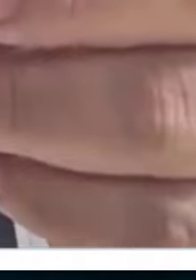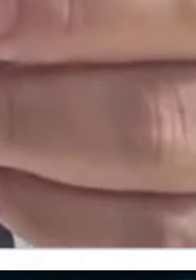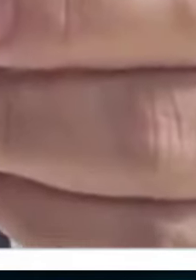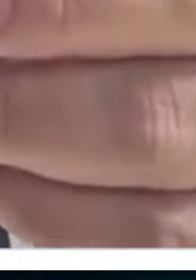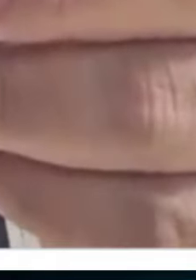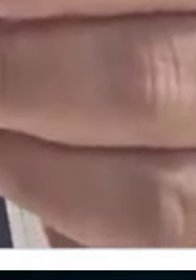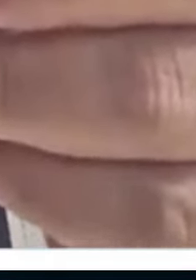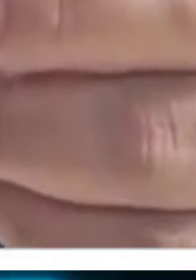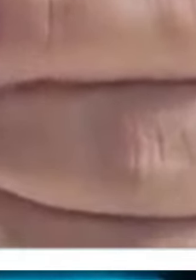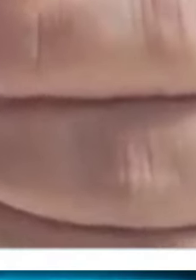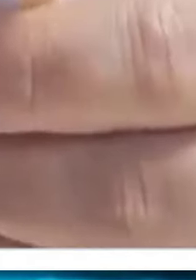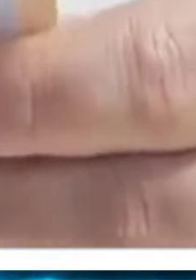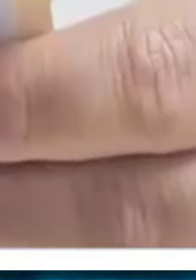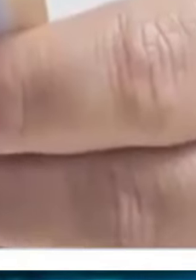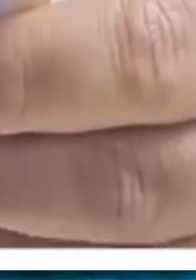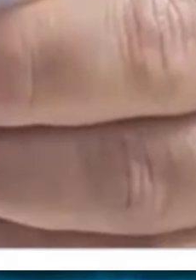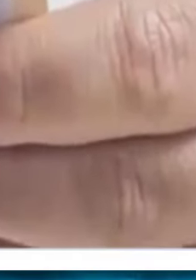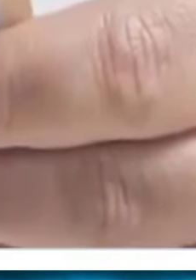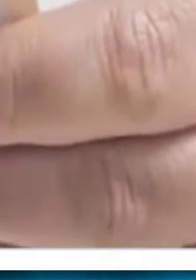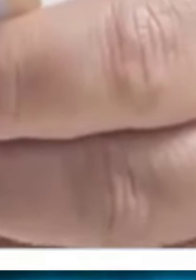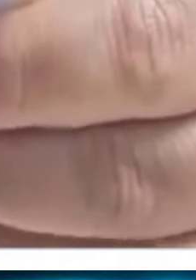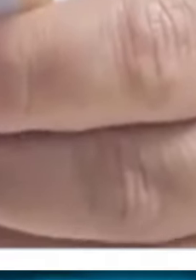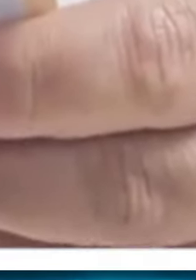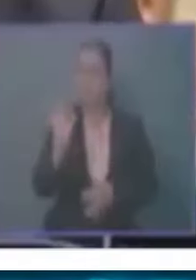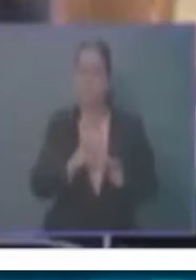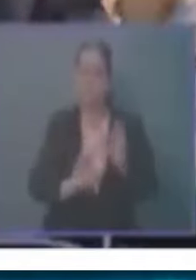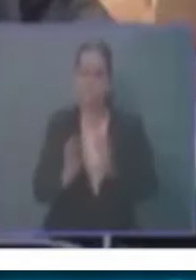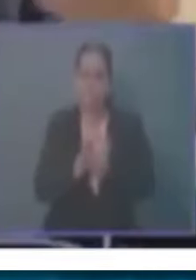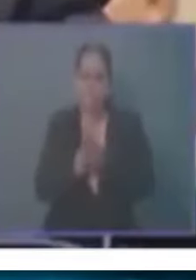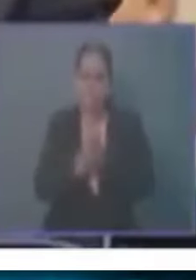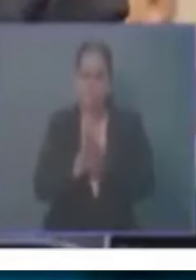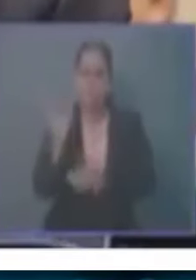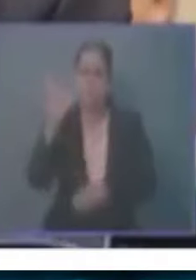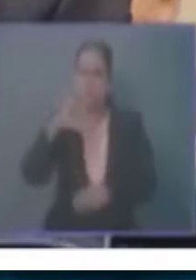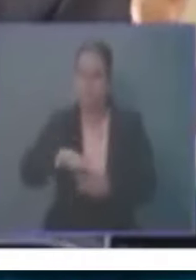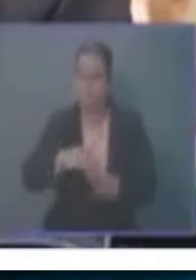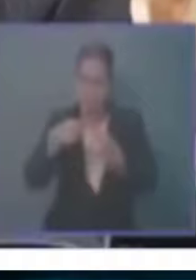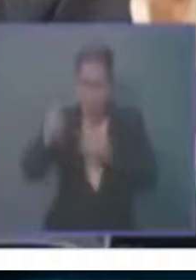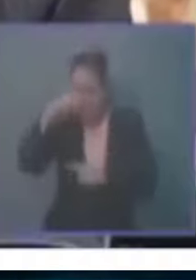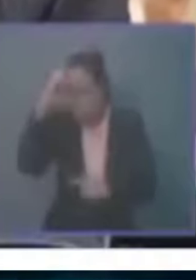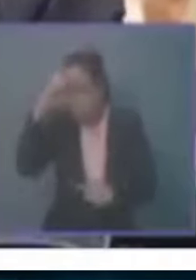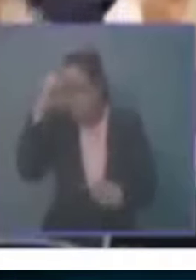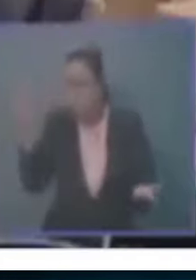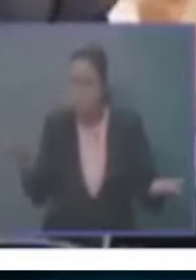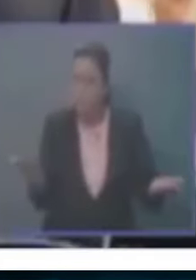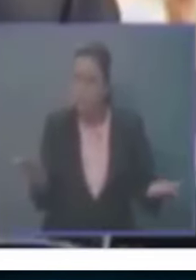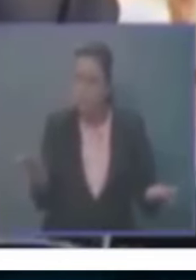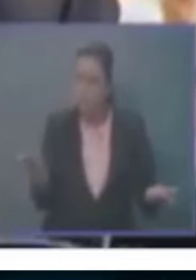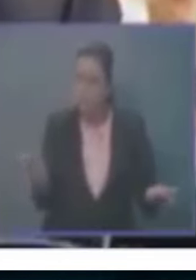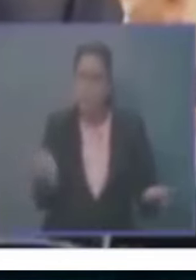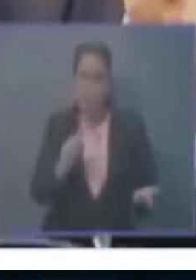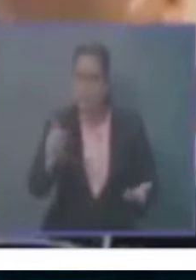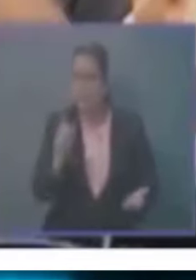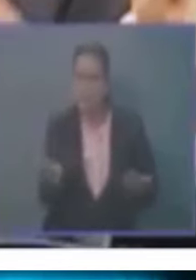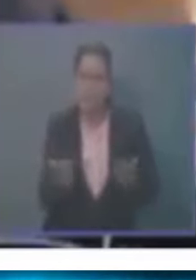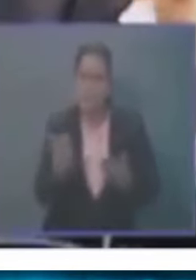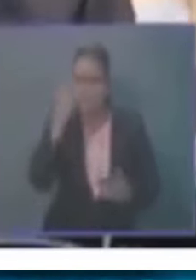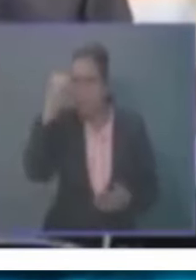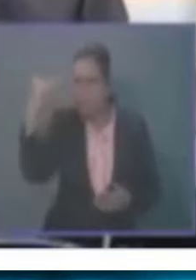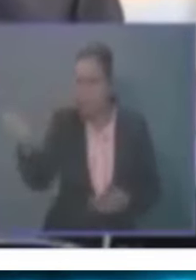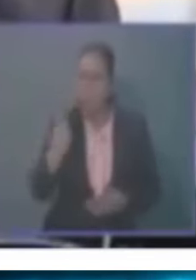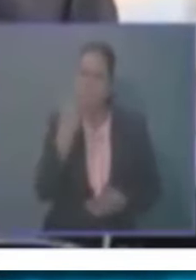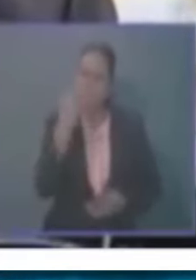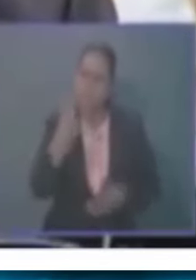han incurrido en prácticas corruptas. Este tipo de acciones no solo buscan recuperar los fondos desviados, sino también enviar